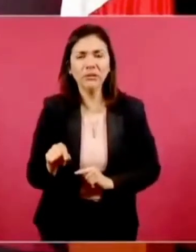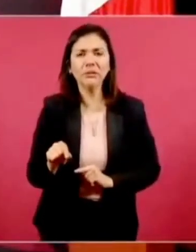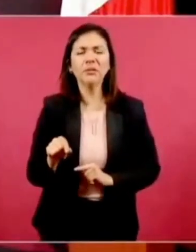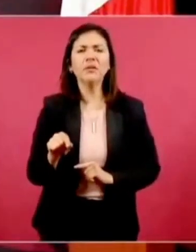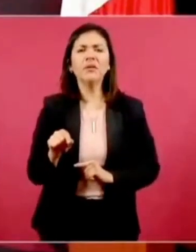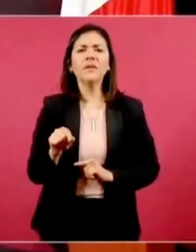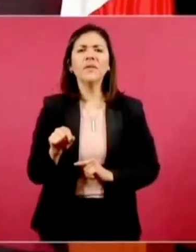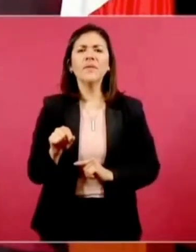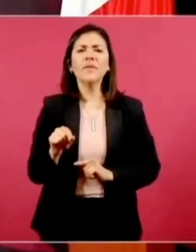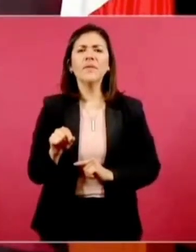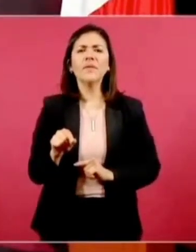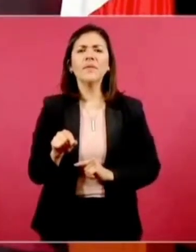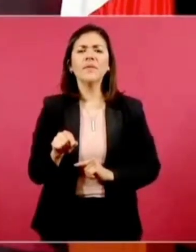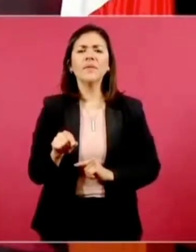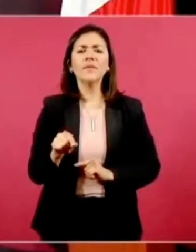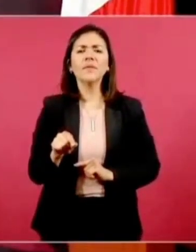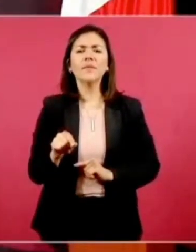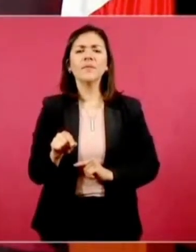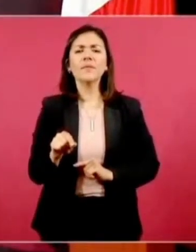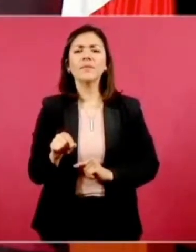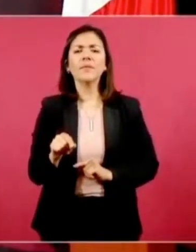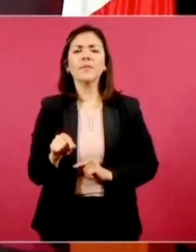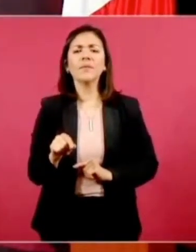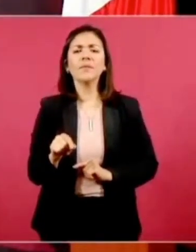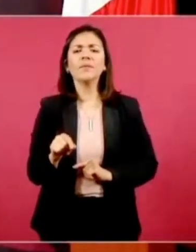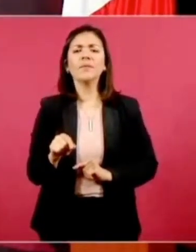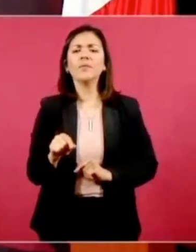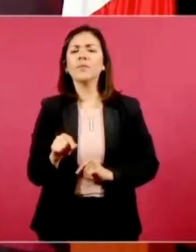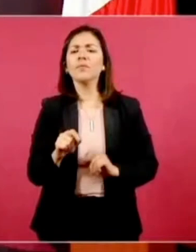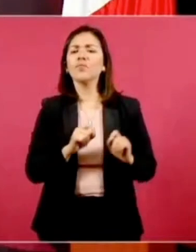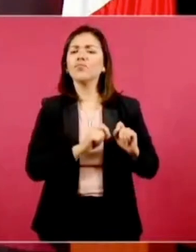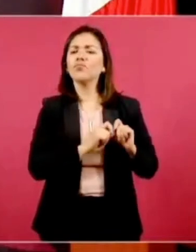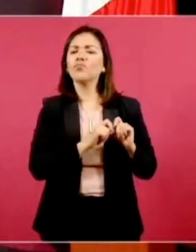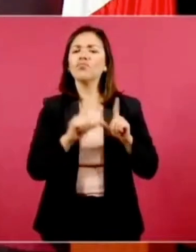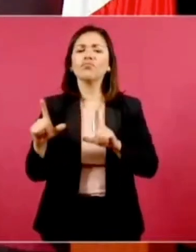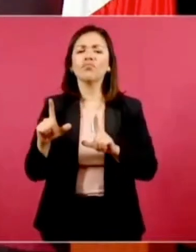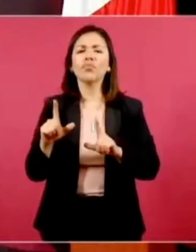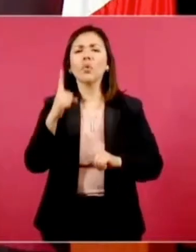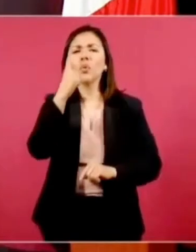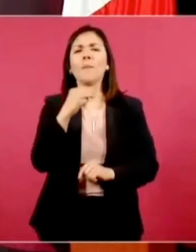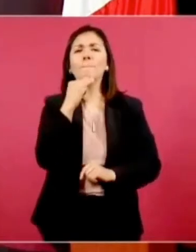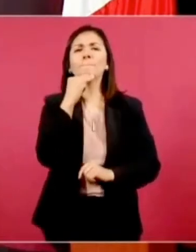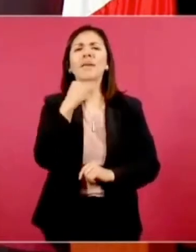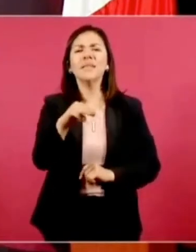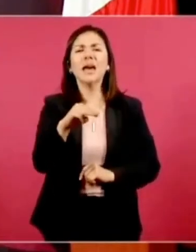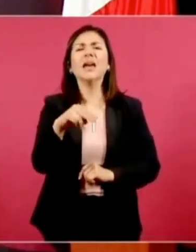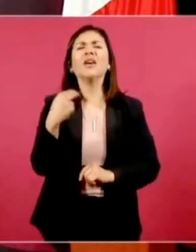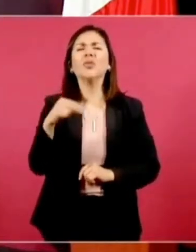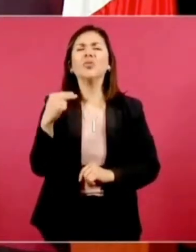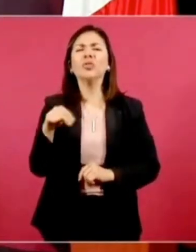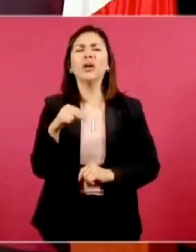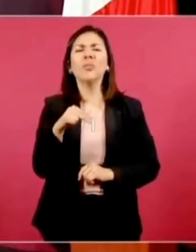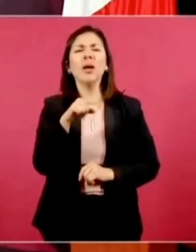viene el mensaje, ¿cómo es que le dicen en las redes?